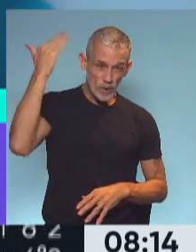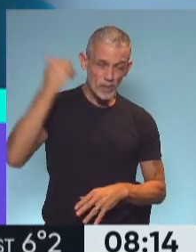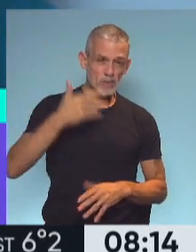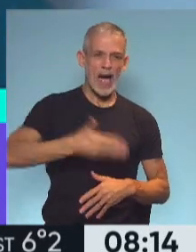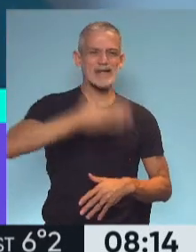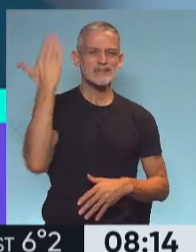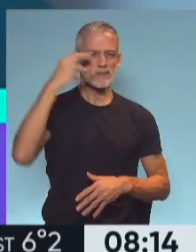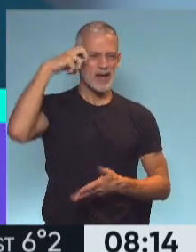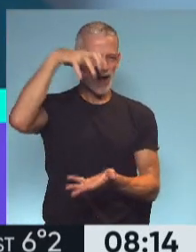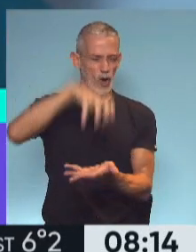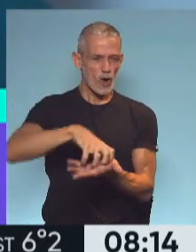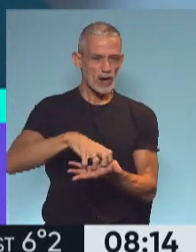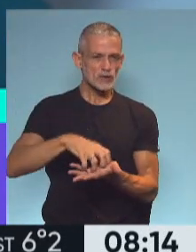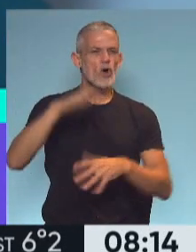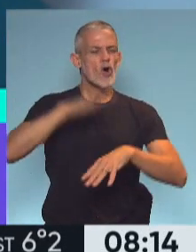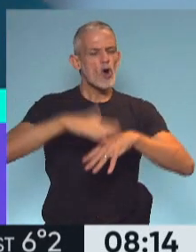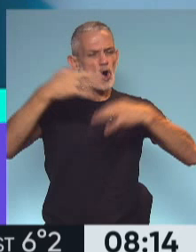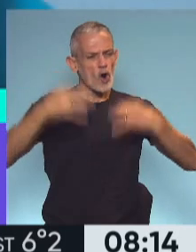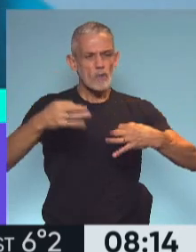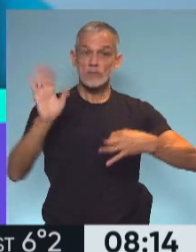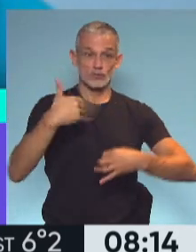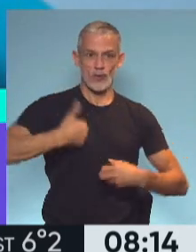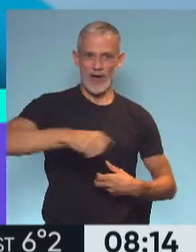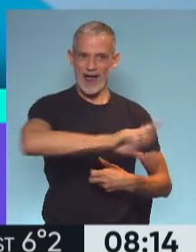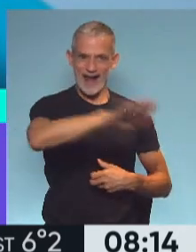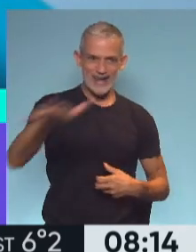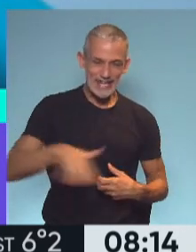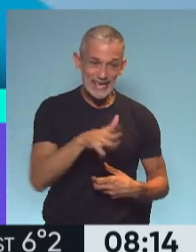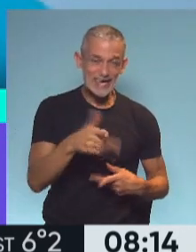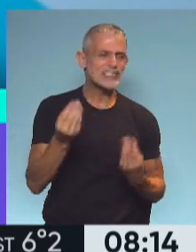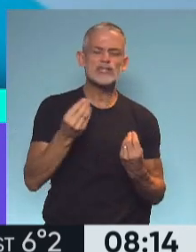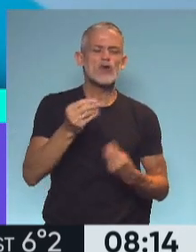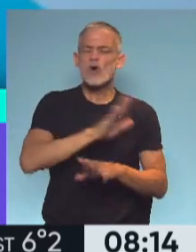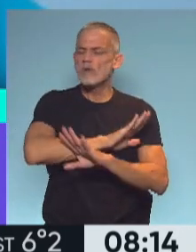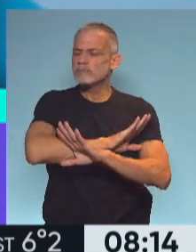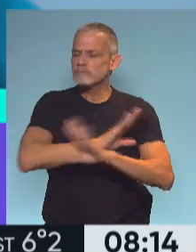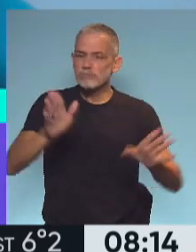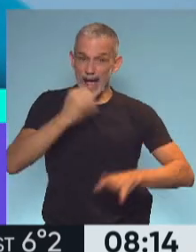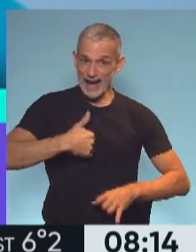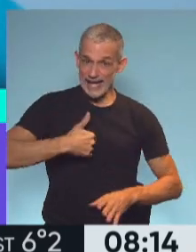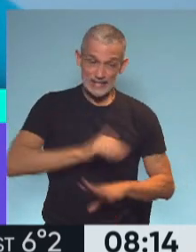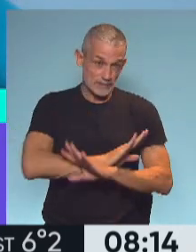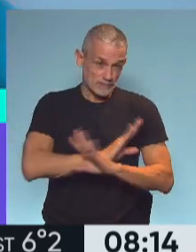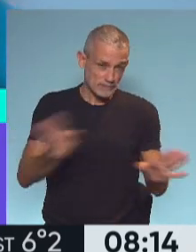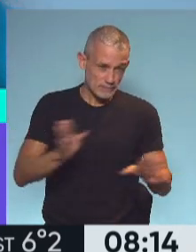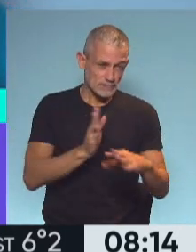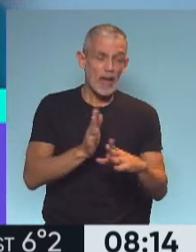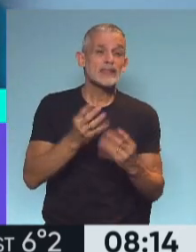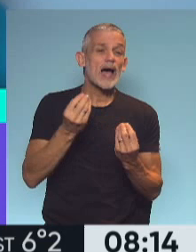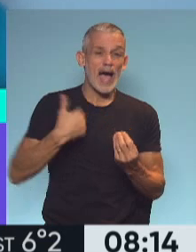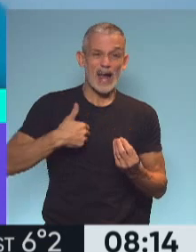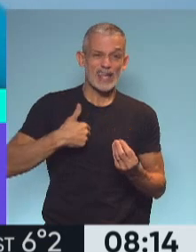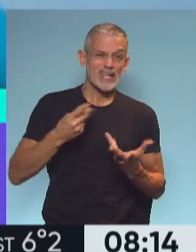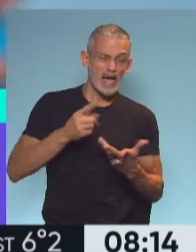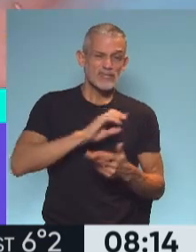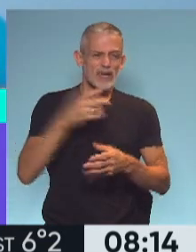de Asunción se comprometía con todos los argentinos a que no hubiese nunca más en la Argentina una justicia que se dedicara